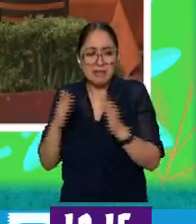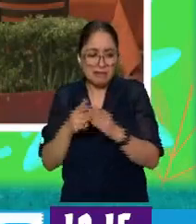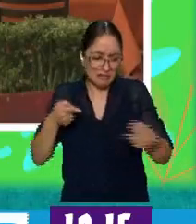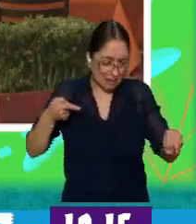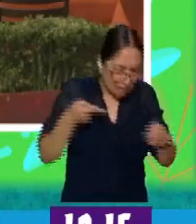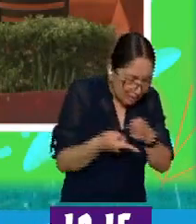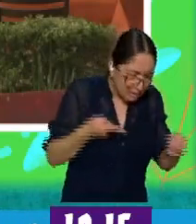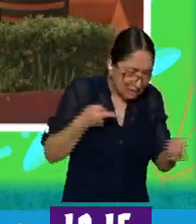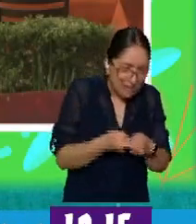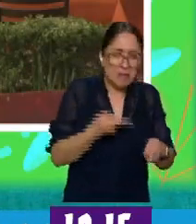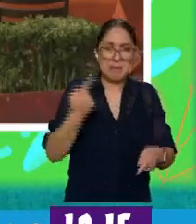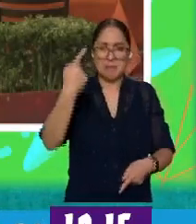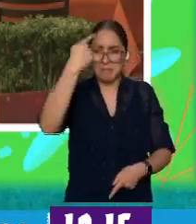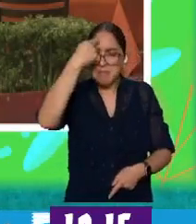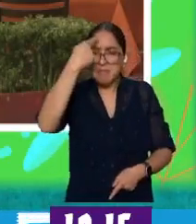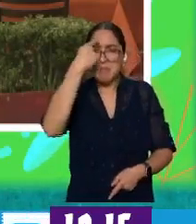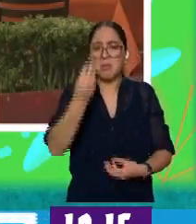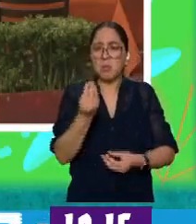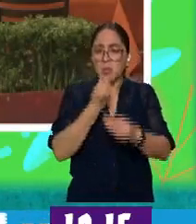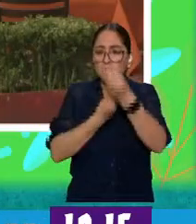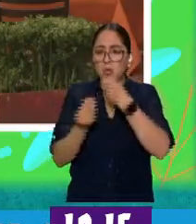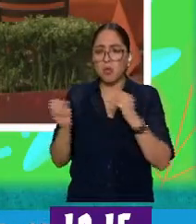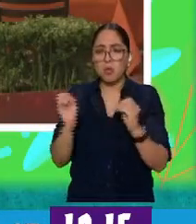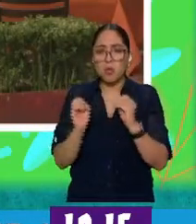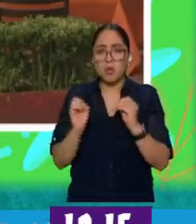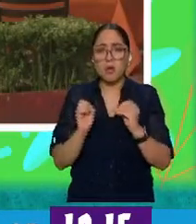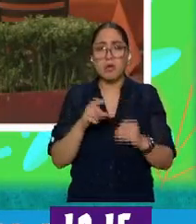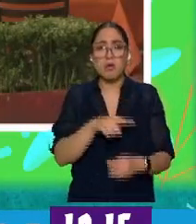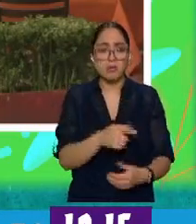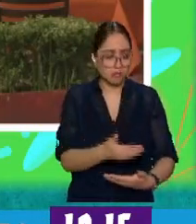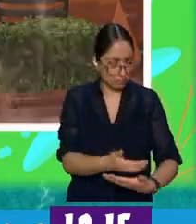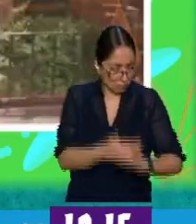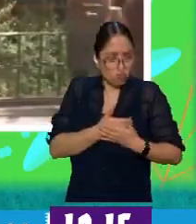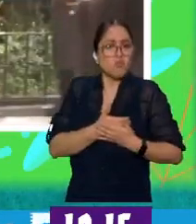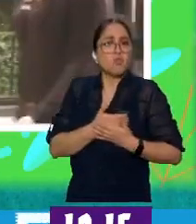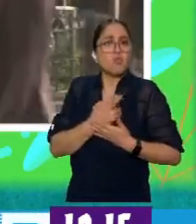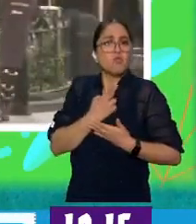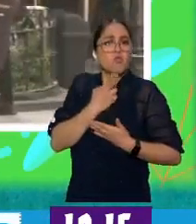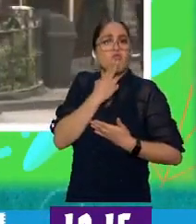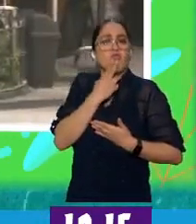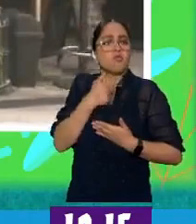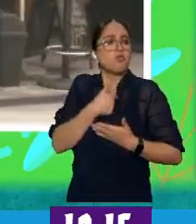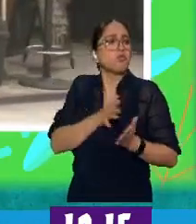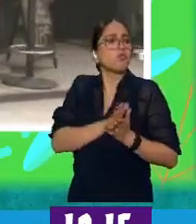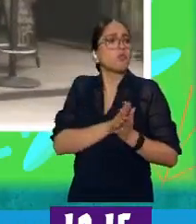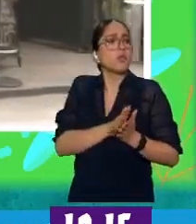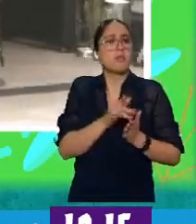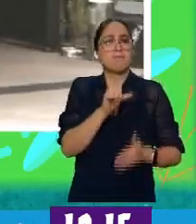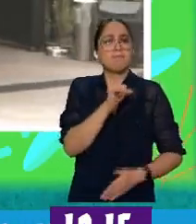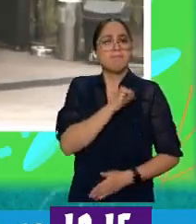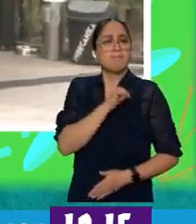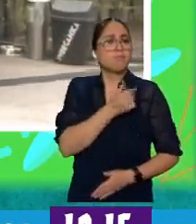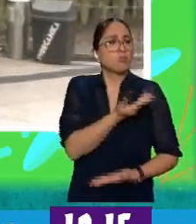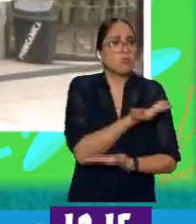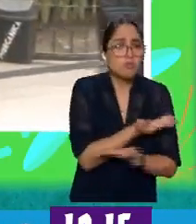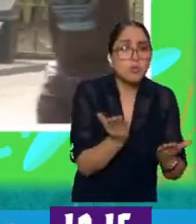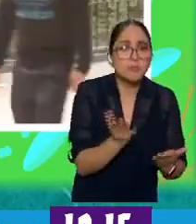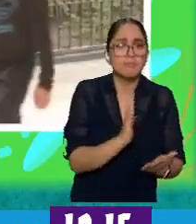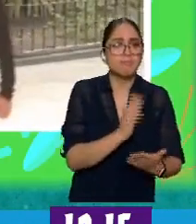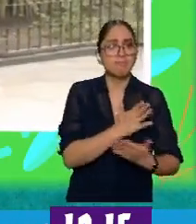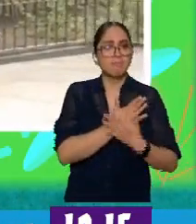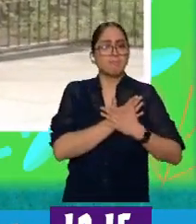en lo somático, o sea, mal comidón, él va a agandallar, va a decir, no hay nada, compadre,